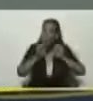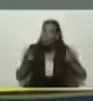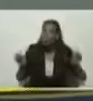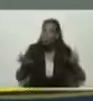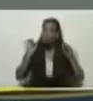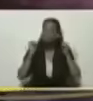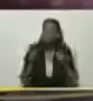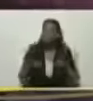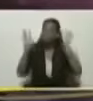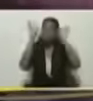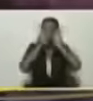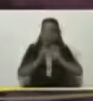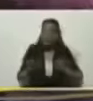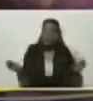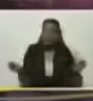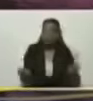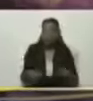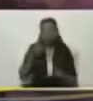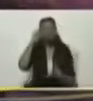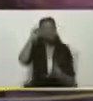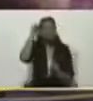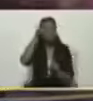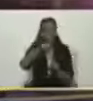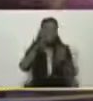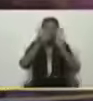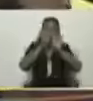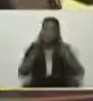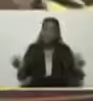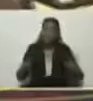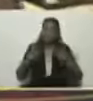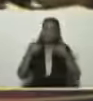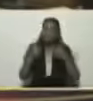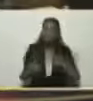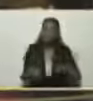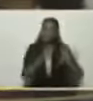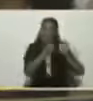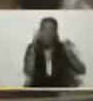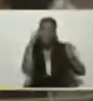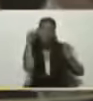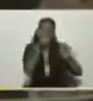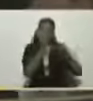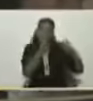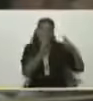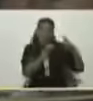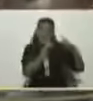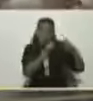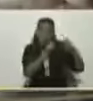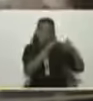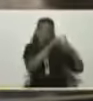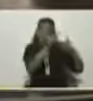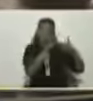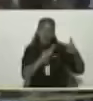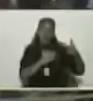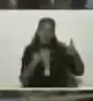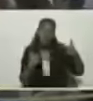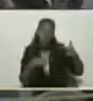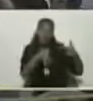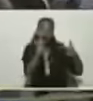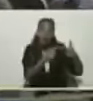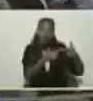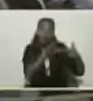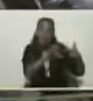Educación. Educación, educación, educación en revolución.